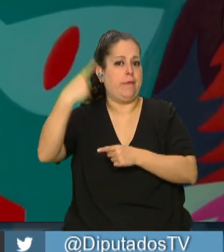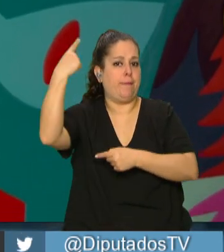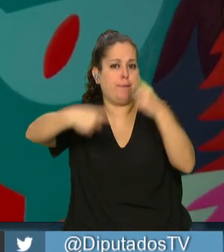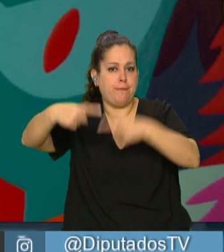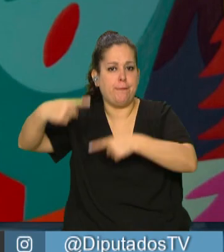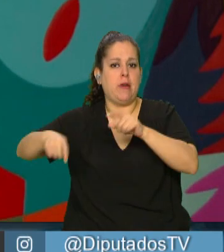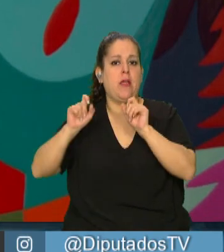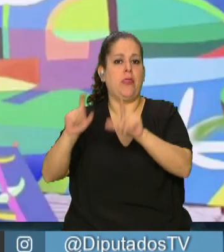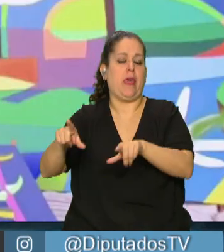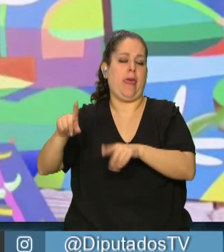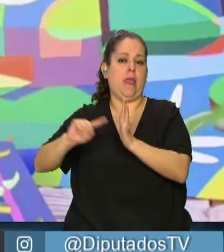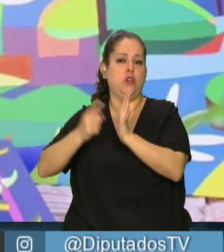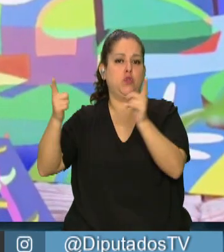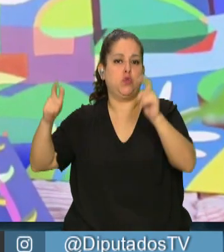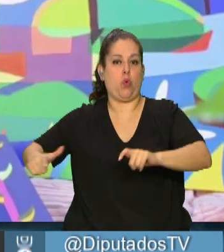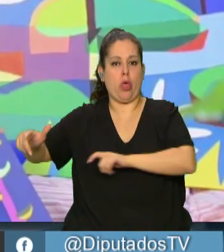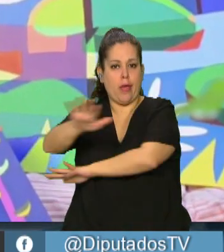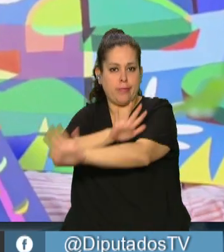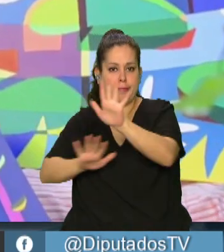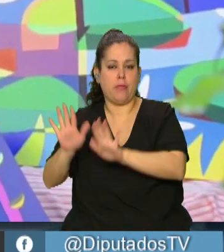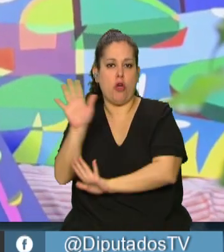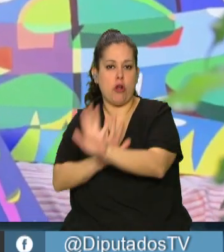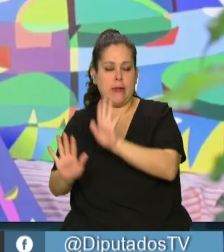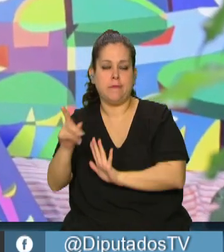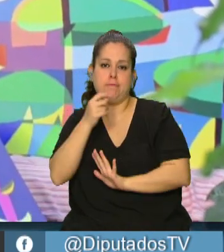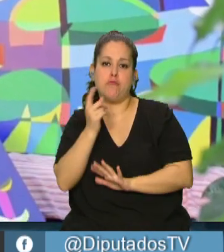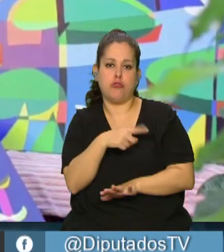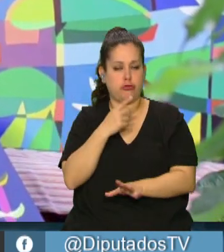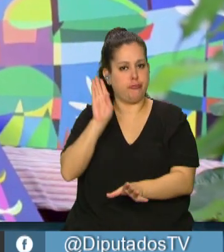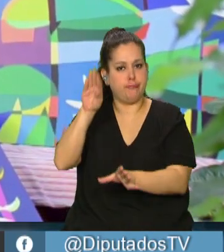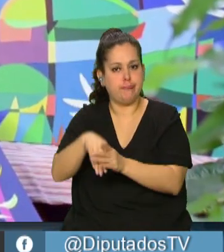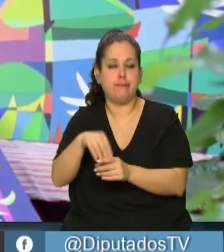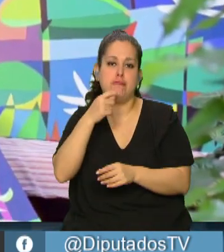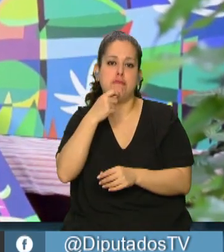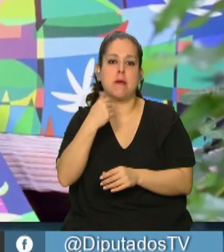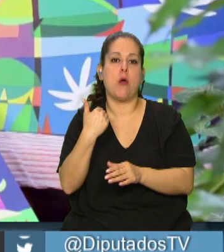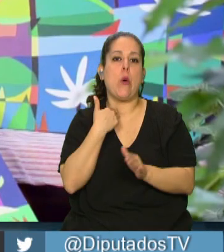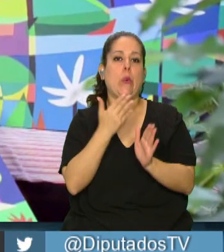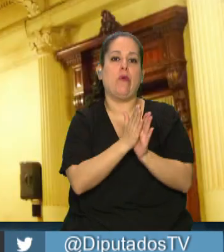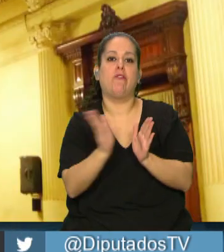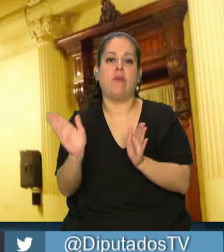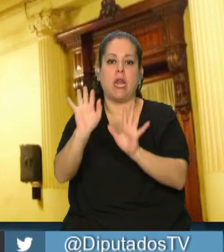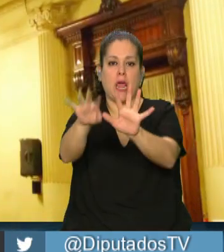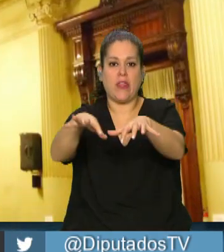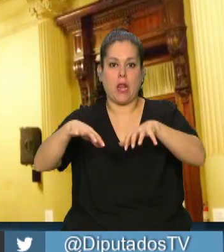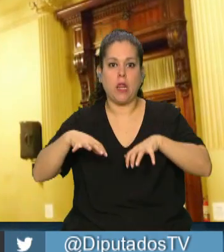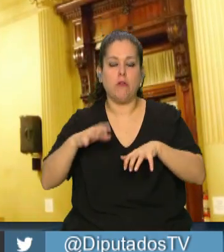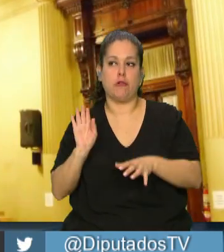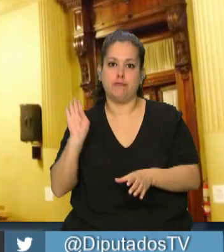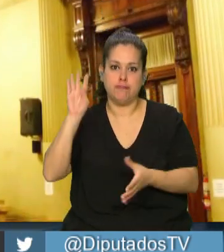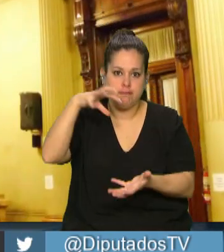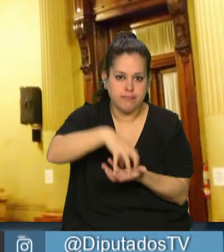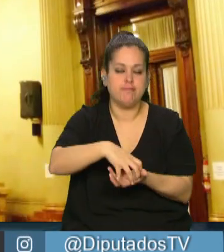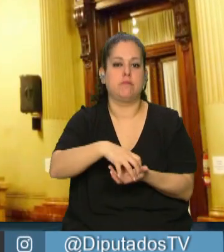ciudad. Hemos empezado a obtener un espacio físico en la Feria del Libro, en la Feria Internacional del Libro, desde